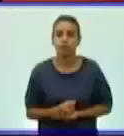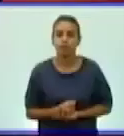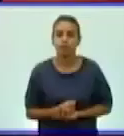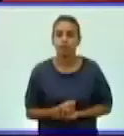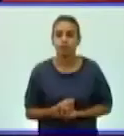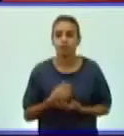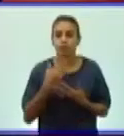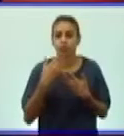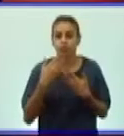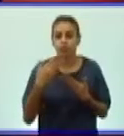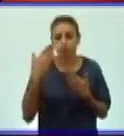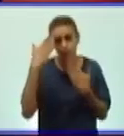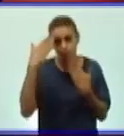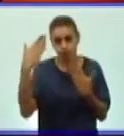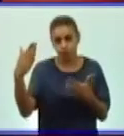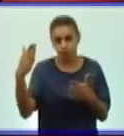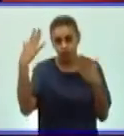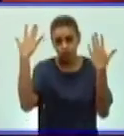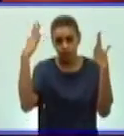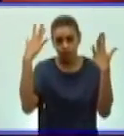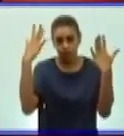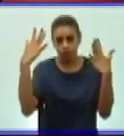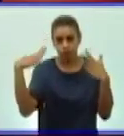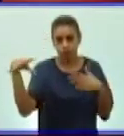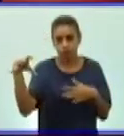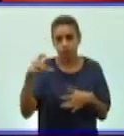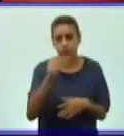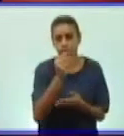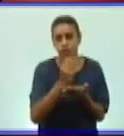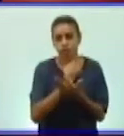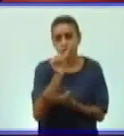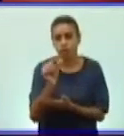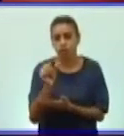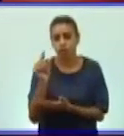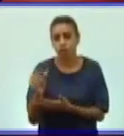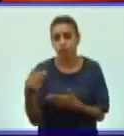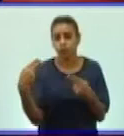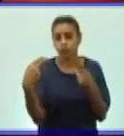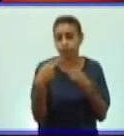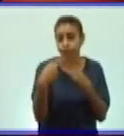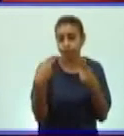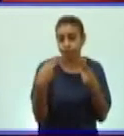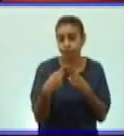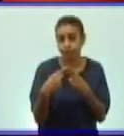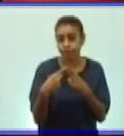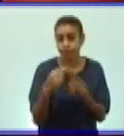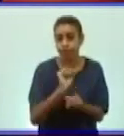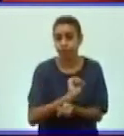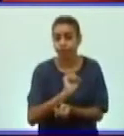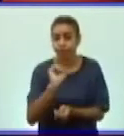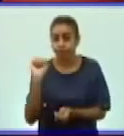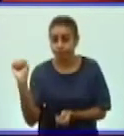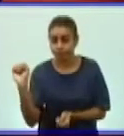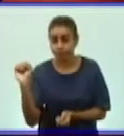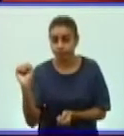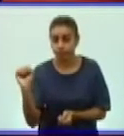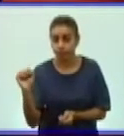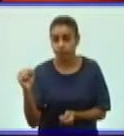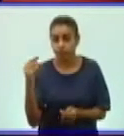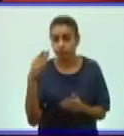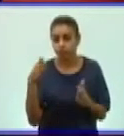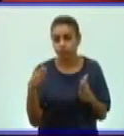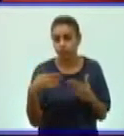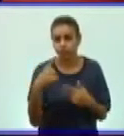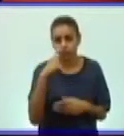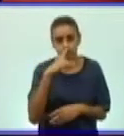Bueno, con este reconocimiento a los estudiantes de octavo grado que participaron en el concurso nacional de matemáticas y que obtuvieron medalla, estamos dando por concluido